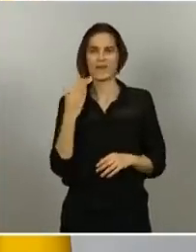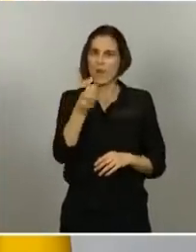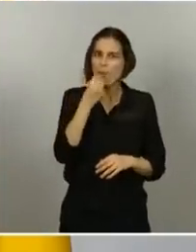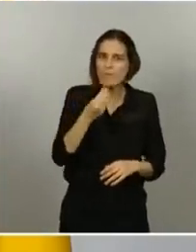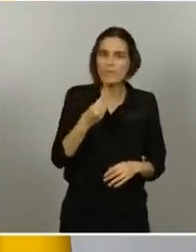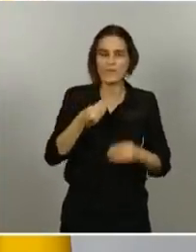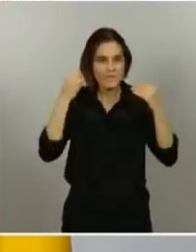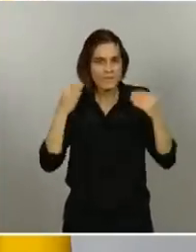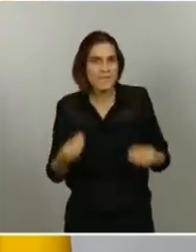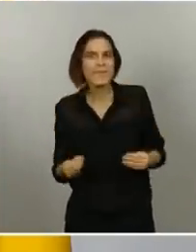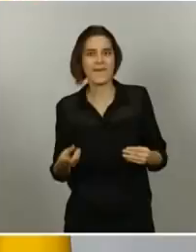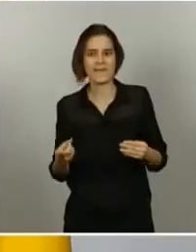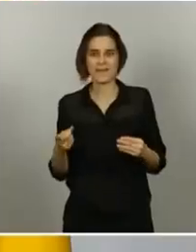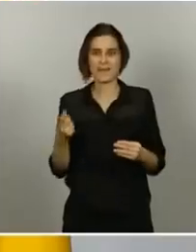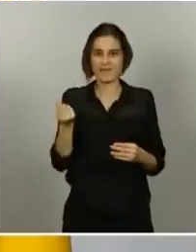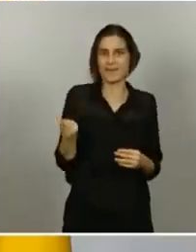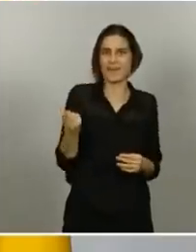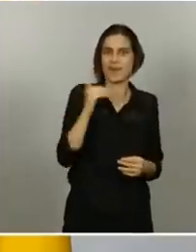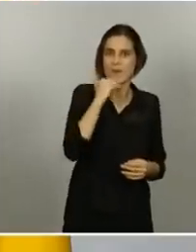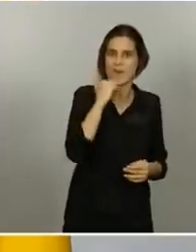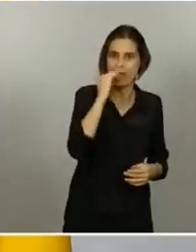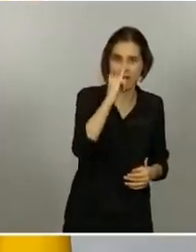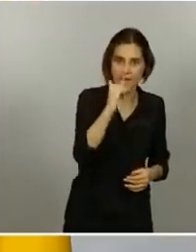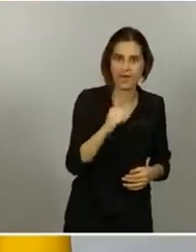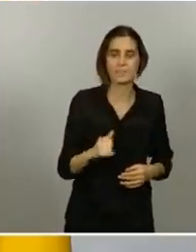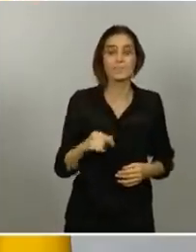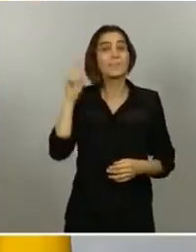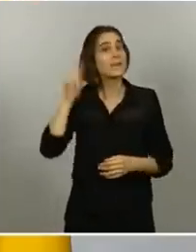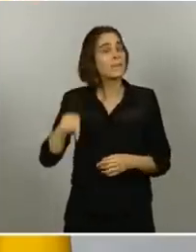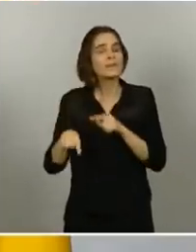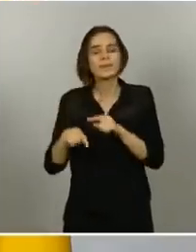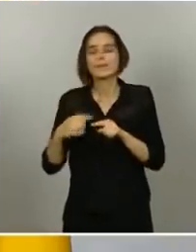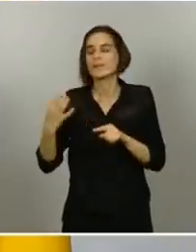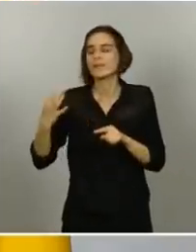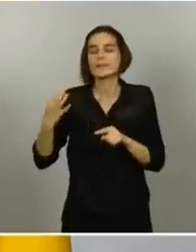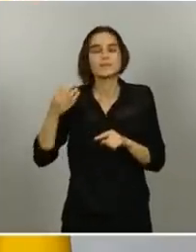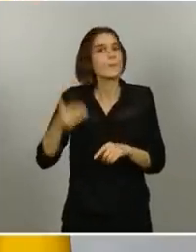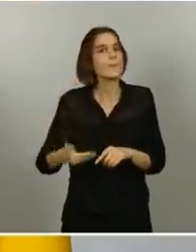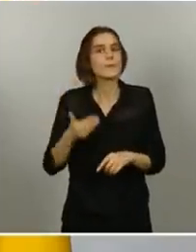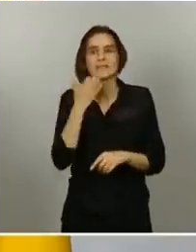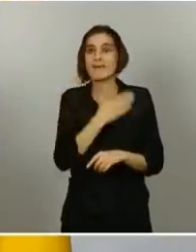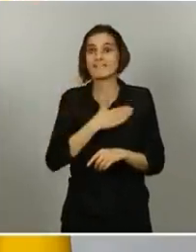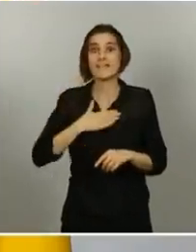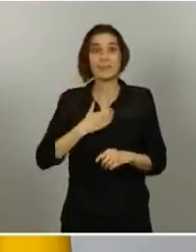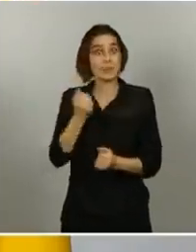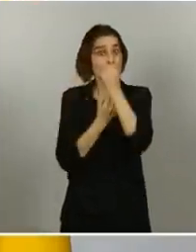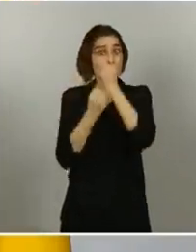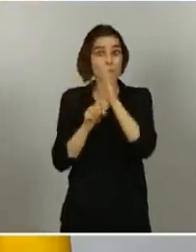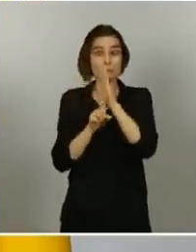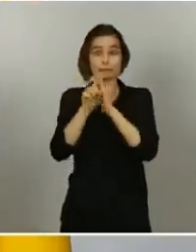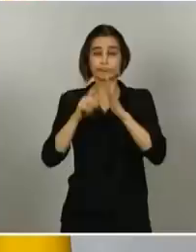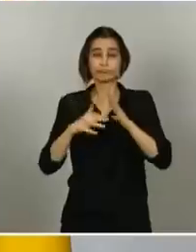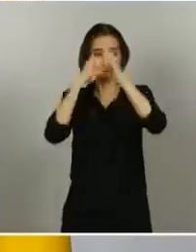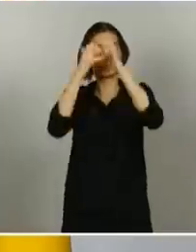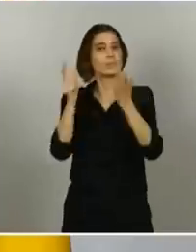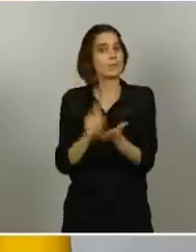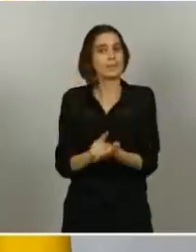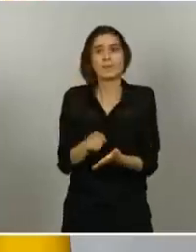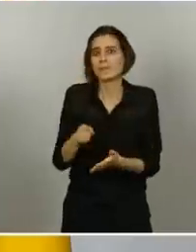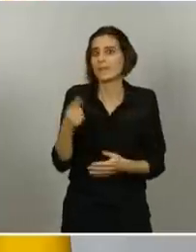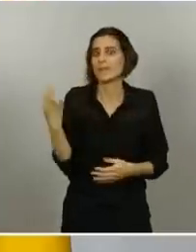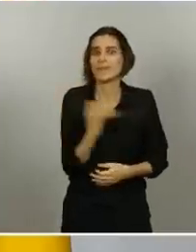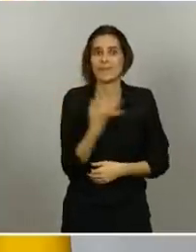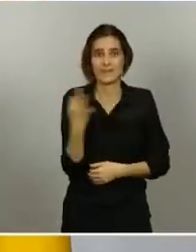absolutamente imprescindible para implementar a recuperación económica os recursos que vamos a transferir aos hogares non van a acabar en un paraíso